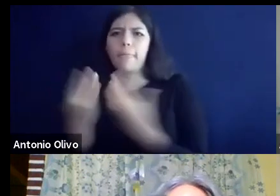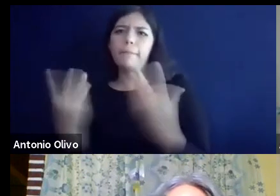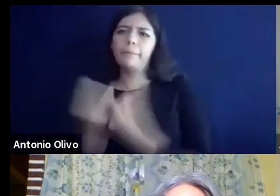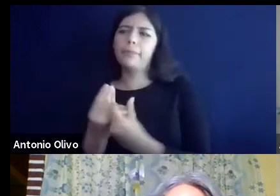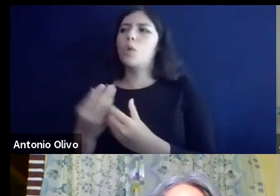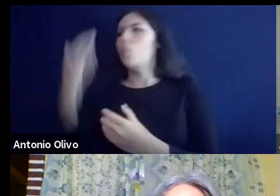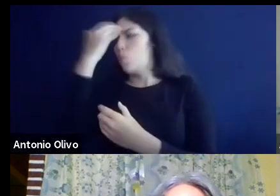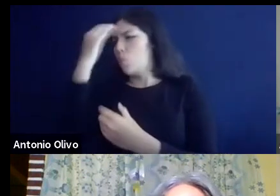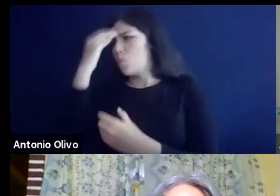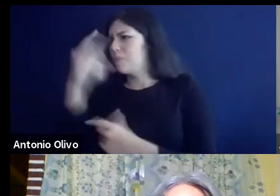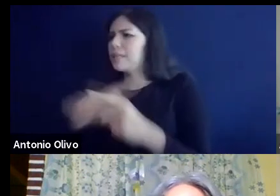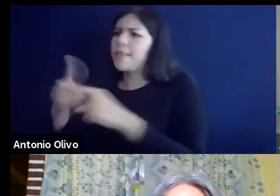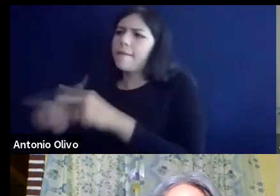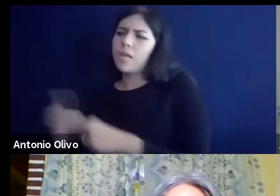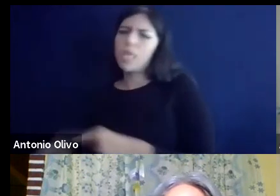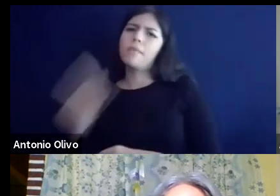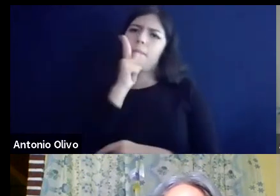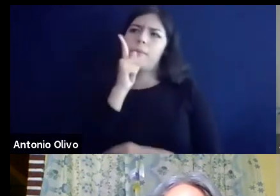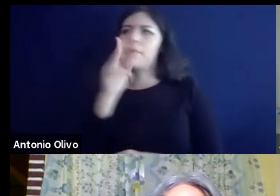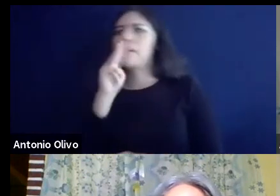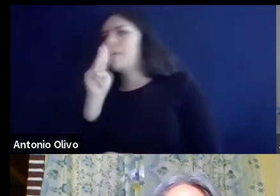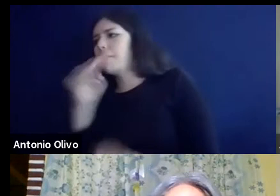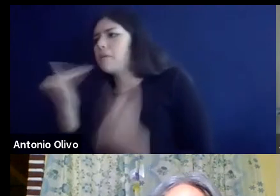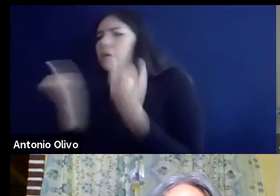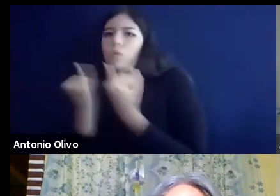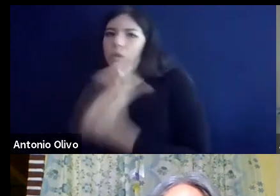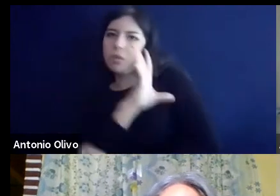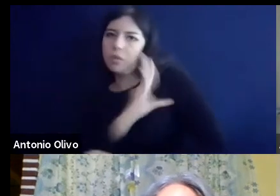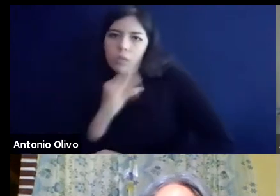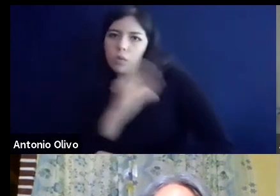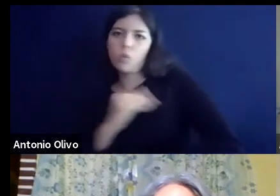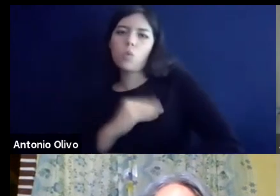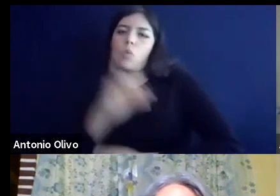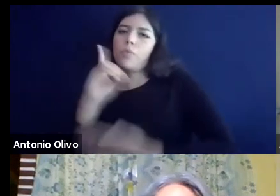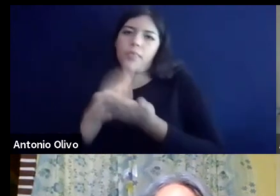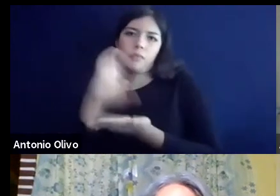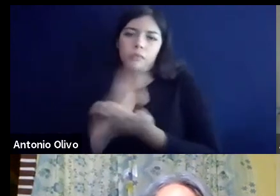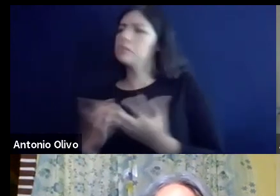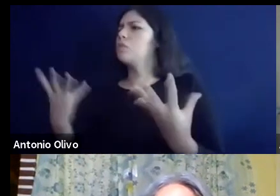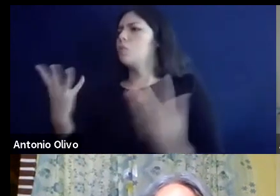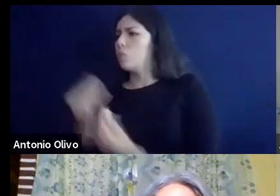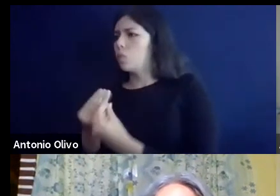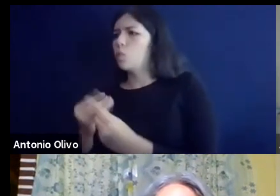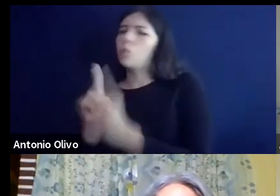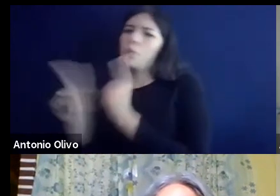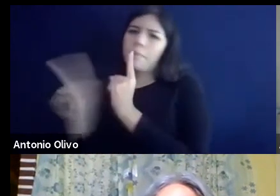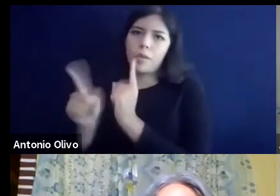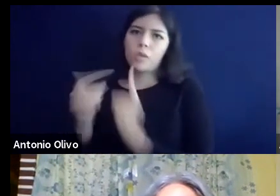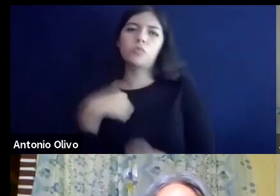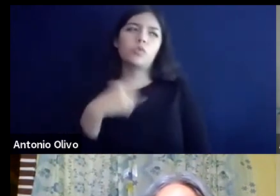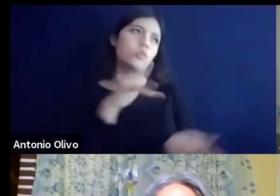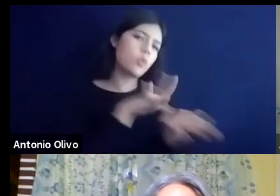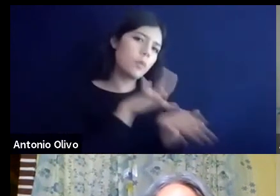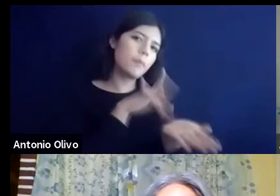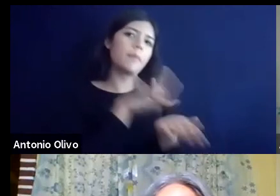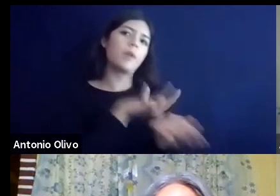conocieron otras mamás, y donde cuando después de que me conoció a mí, que empecé a tratar de apoyarles, y